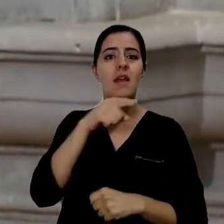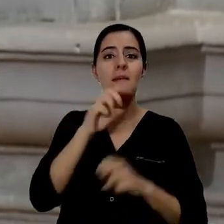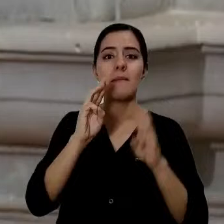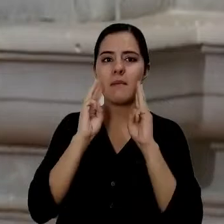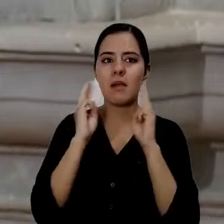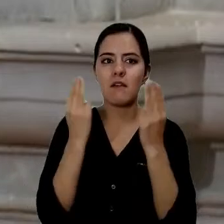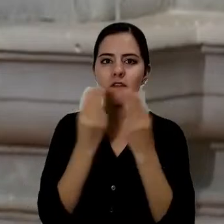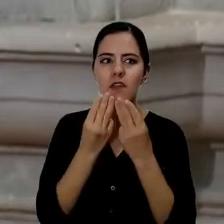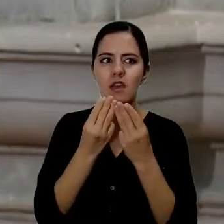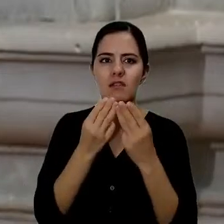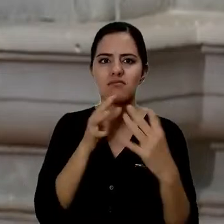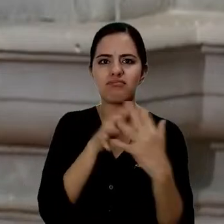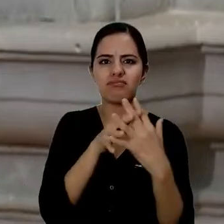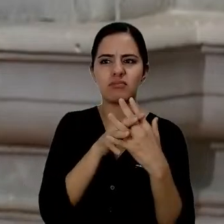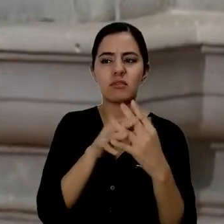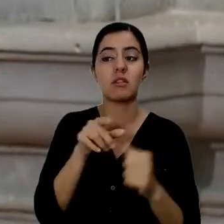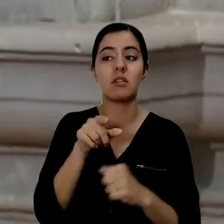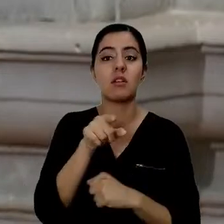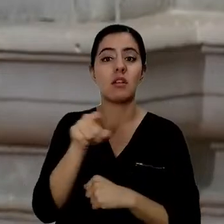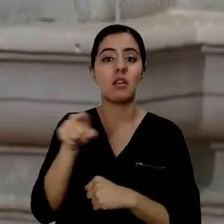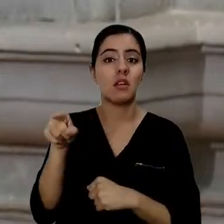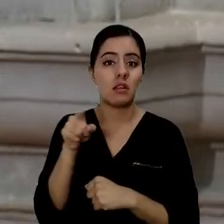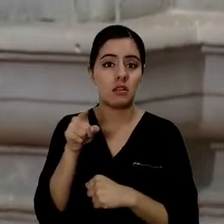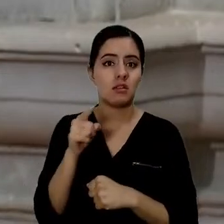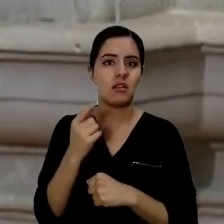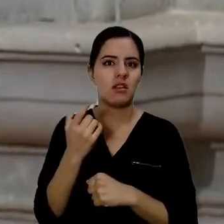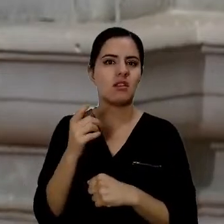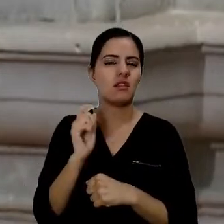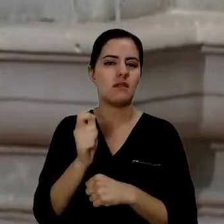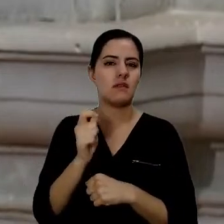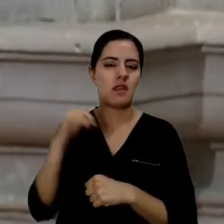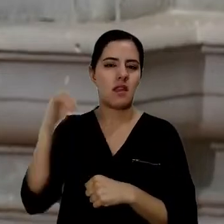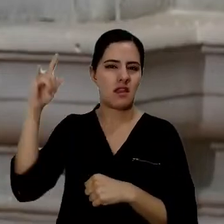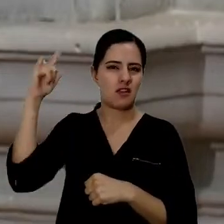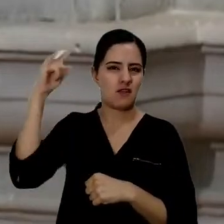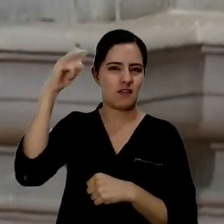grupo aerotransportado de fuerzas especiales, los GAFES,